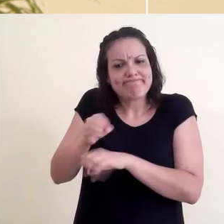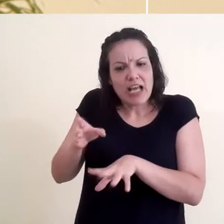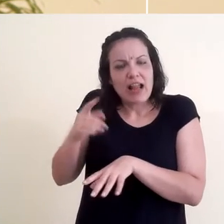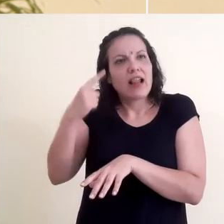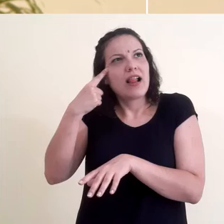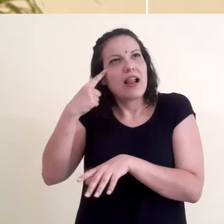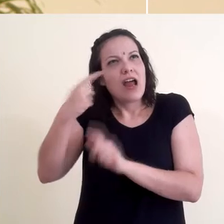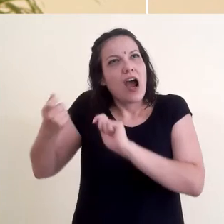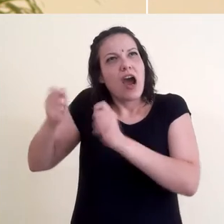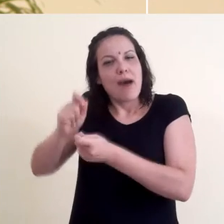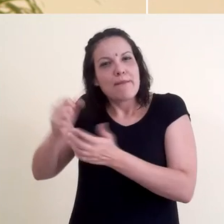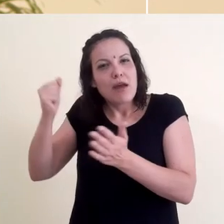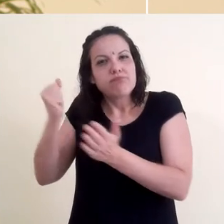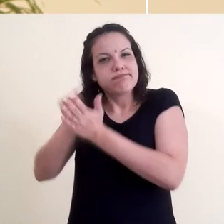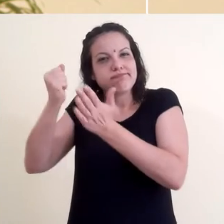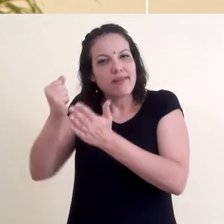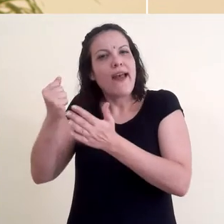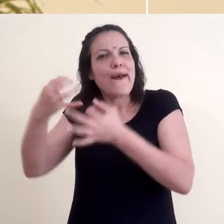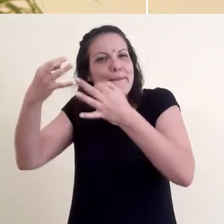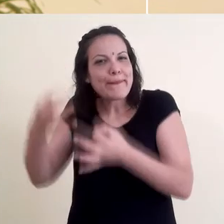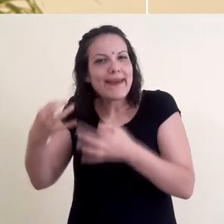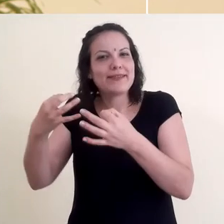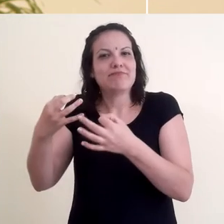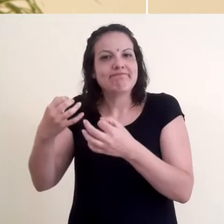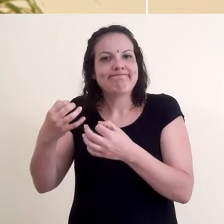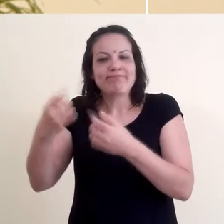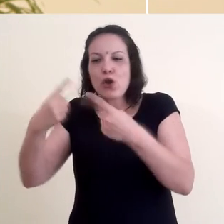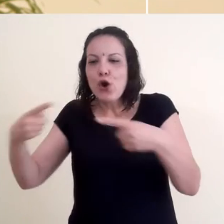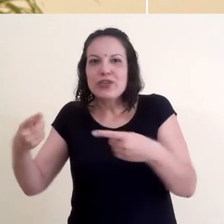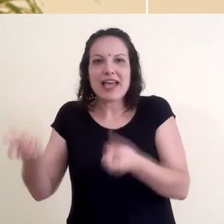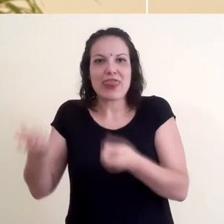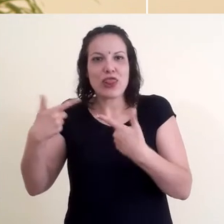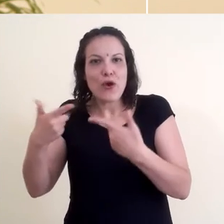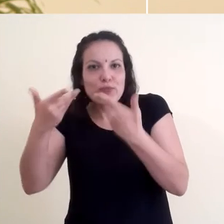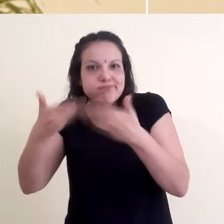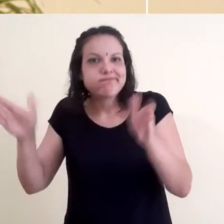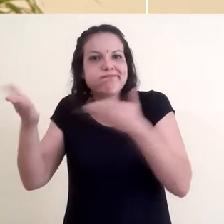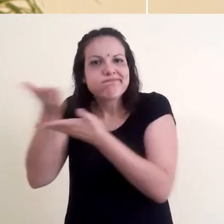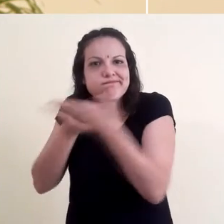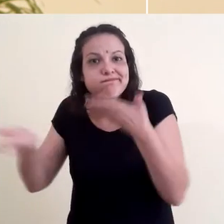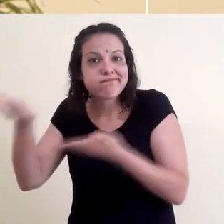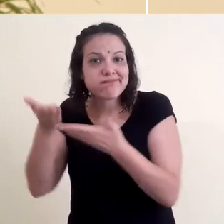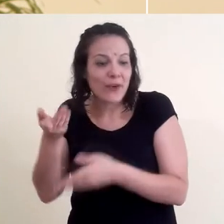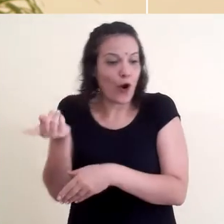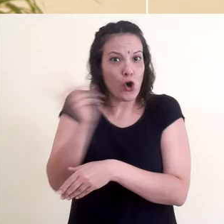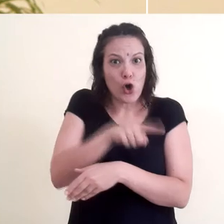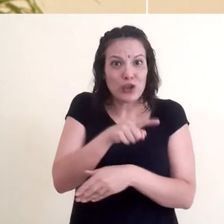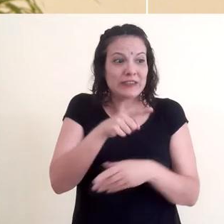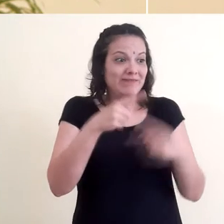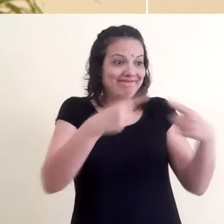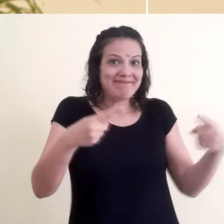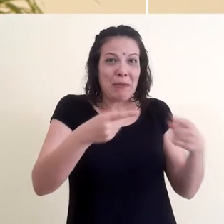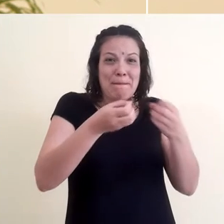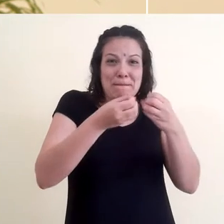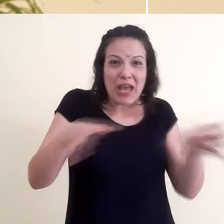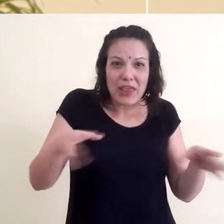resignifican positivamente respecto de lo que habilitaron. En cambio, en los otros escenarios, eso que se perdió, en estos